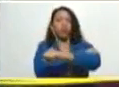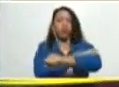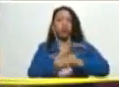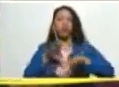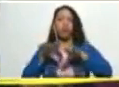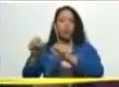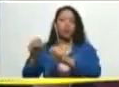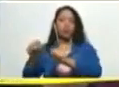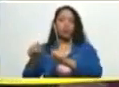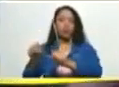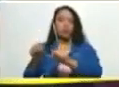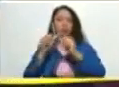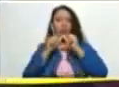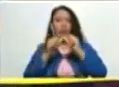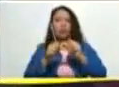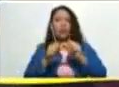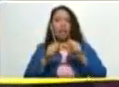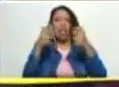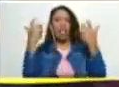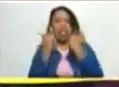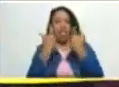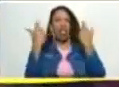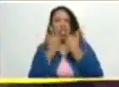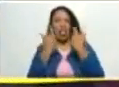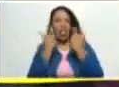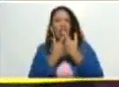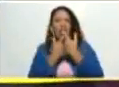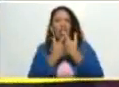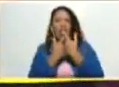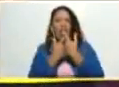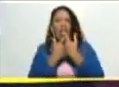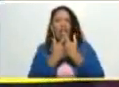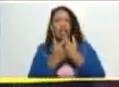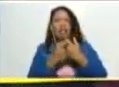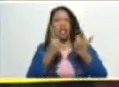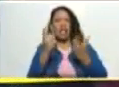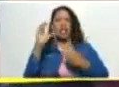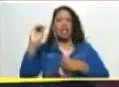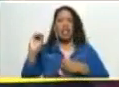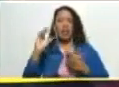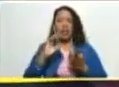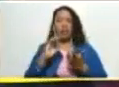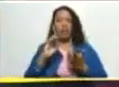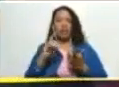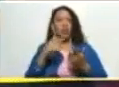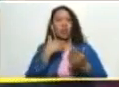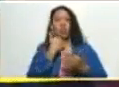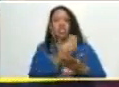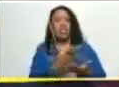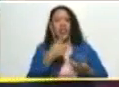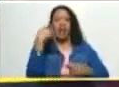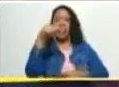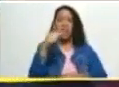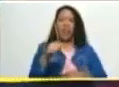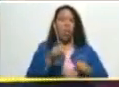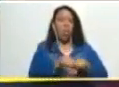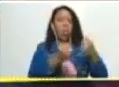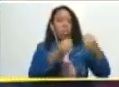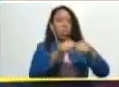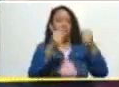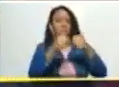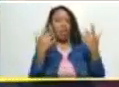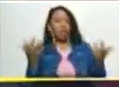que nos han tenido una polarización de suma cero una polarización inútil negativa destructiva